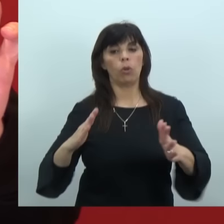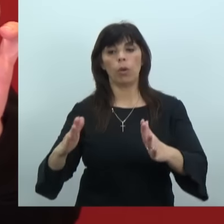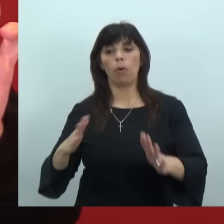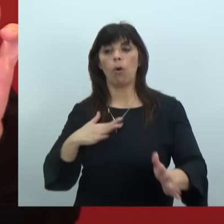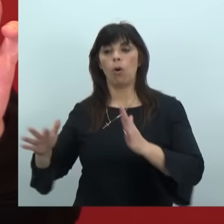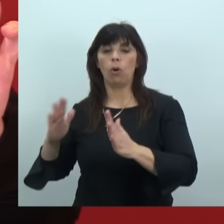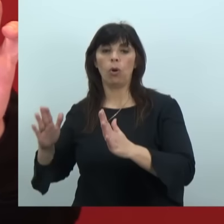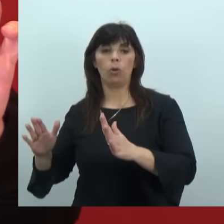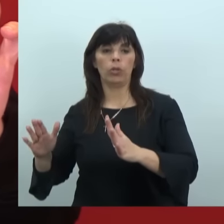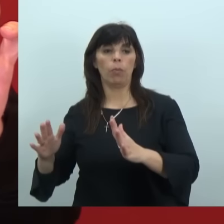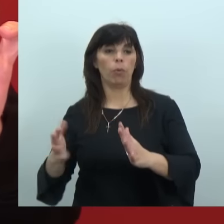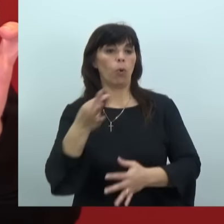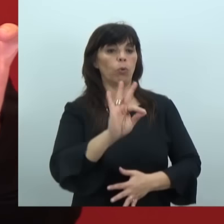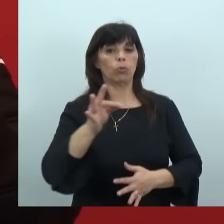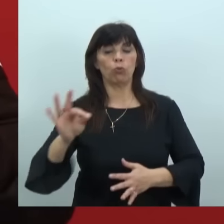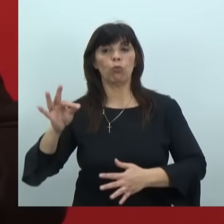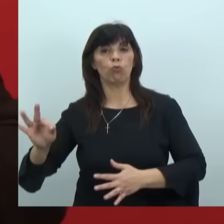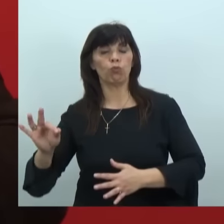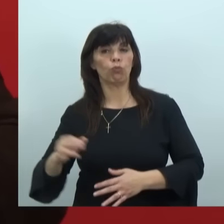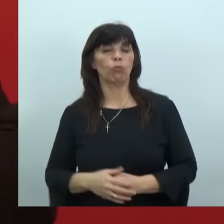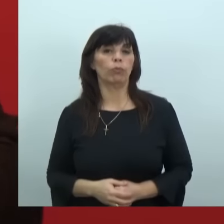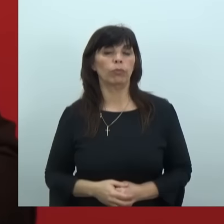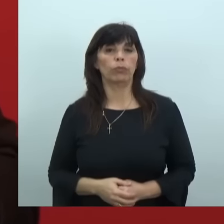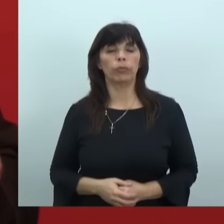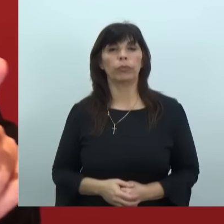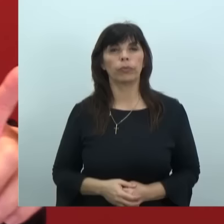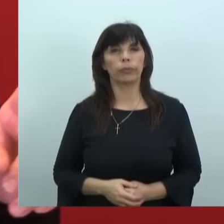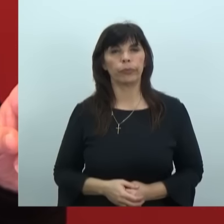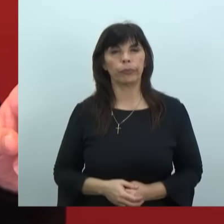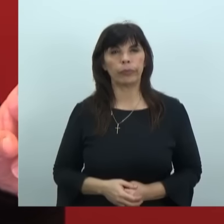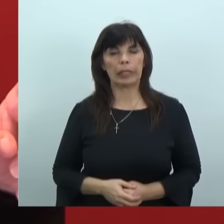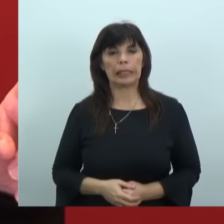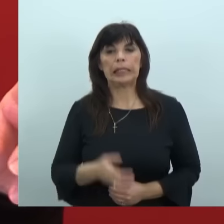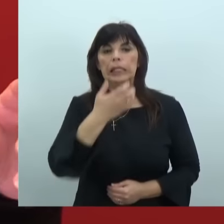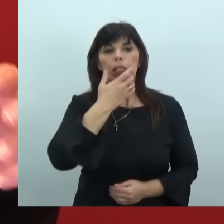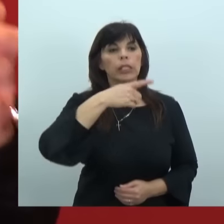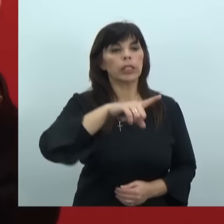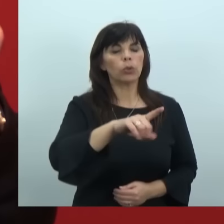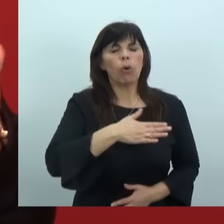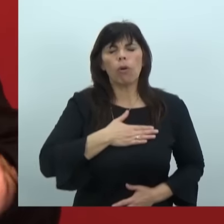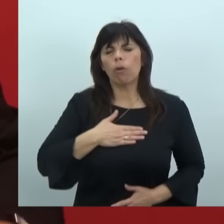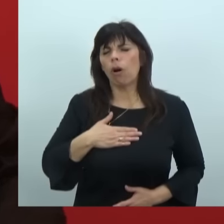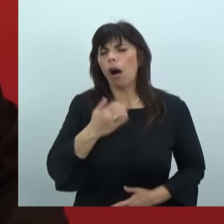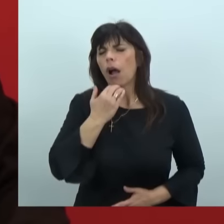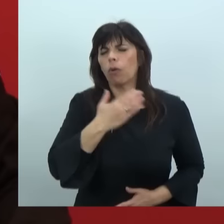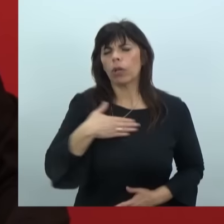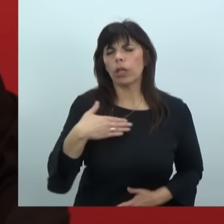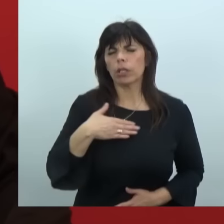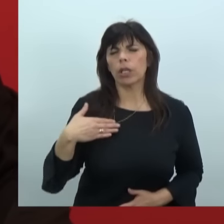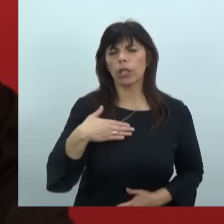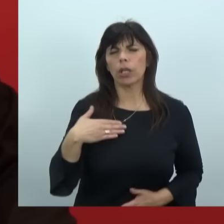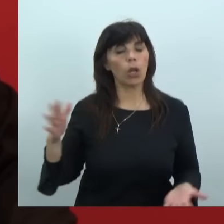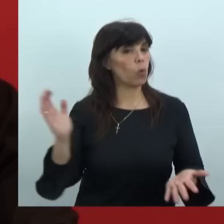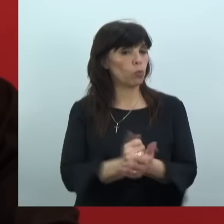tiempo señalado. Y todo lo que uno desea, anhela debajo del cielo, tiene su hora,